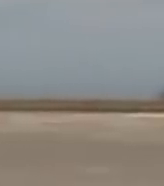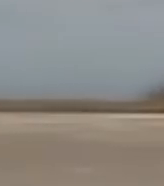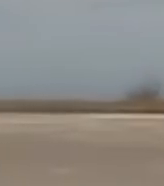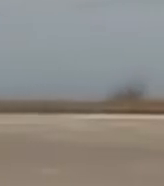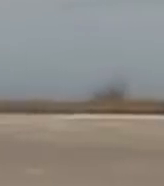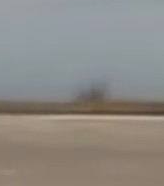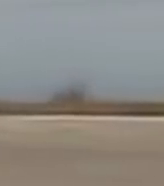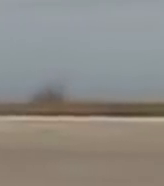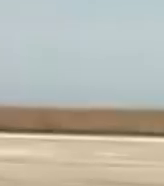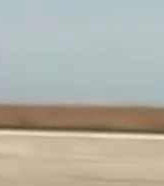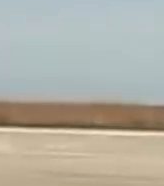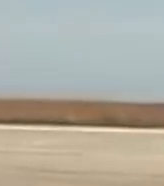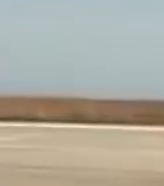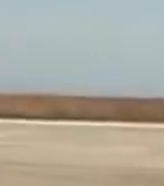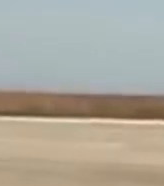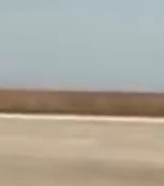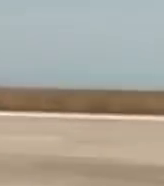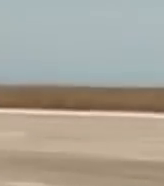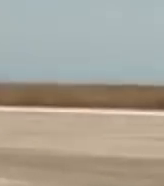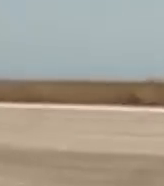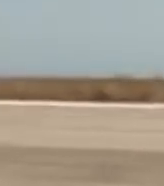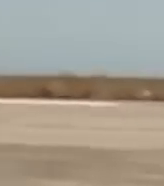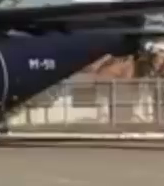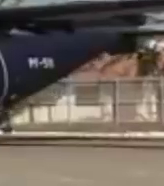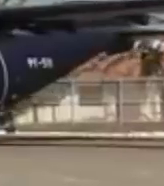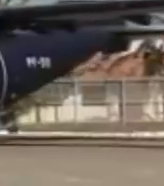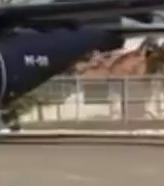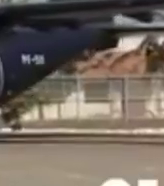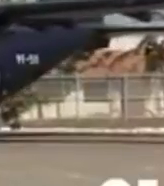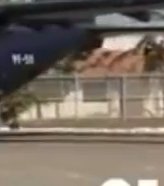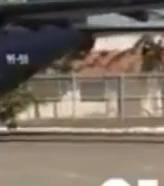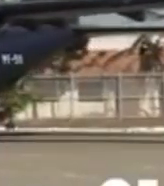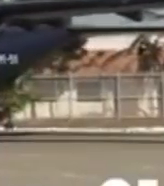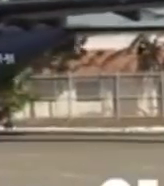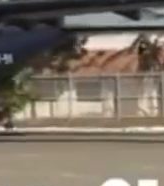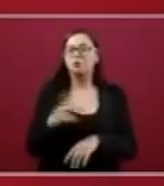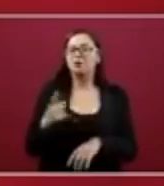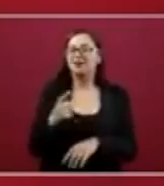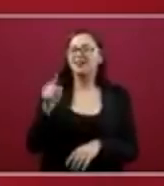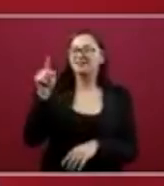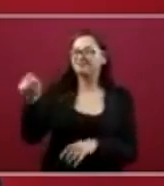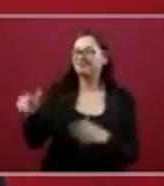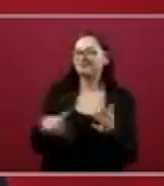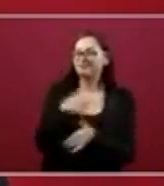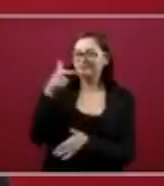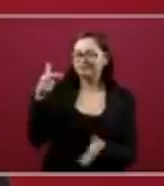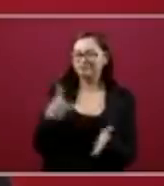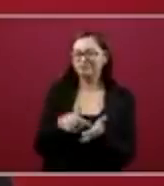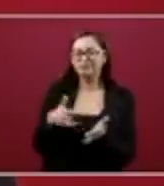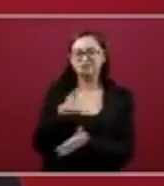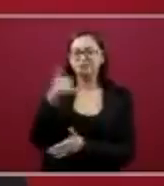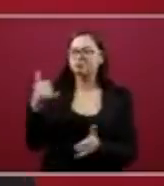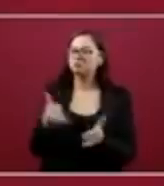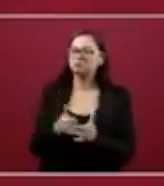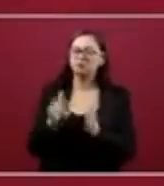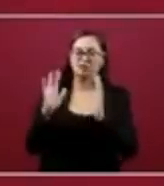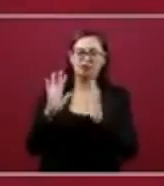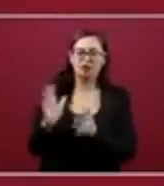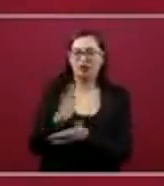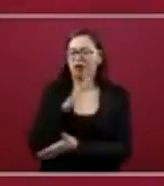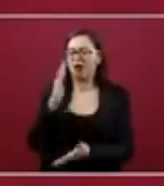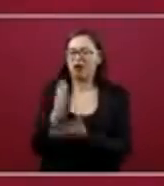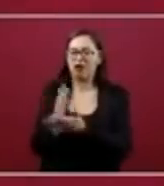políticos al régimen autoritario llegó a su fin. Esas islas se convierten